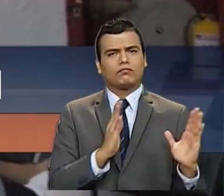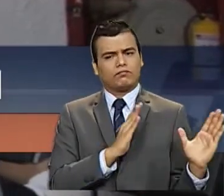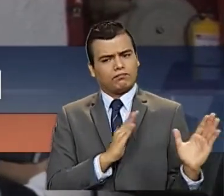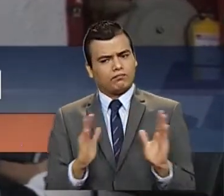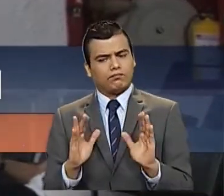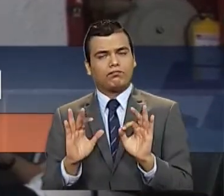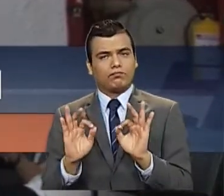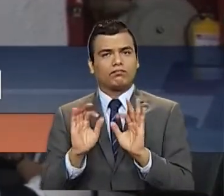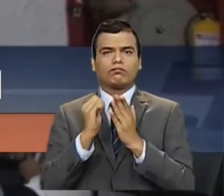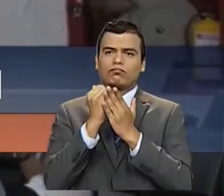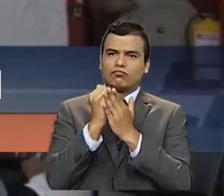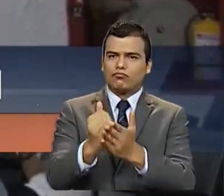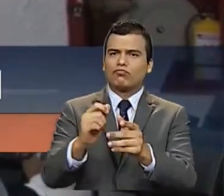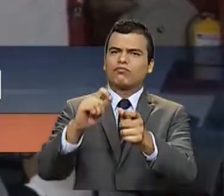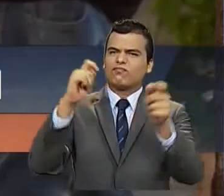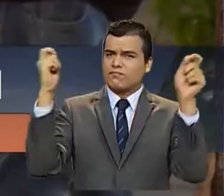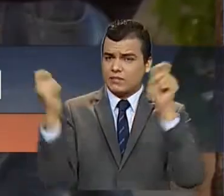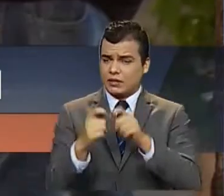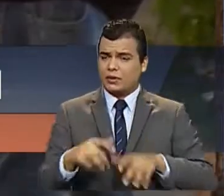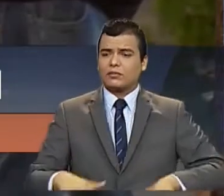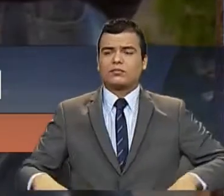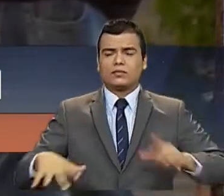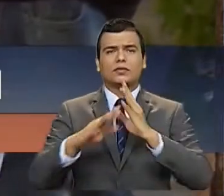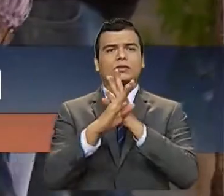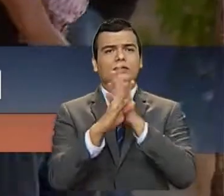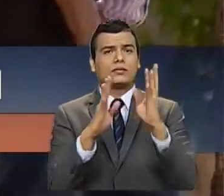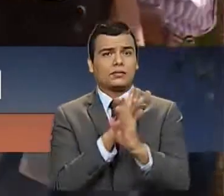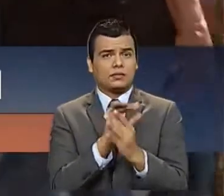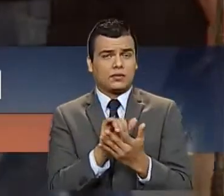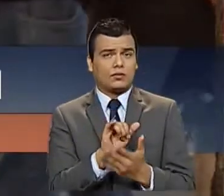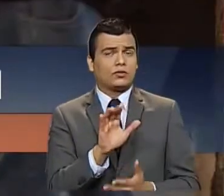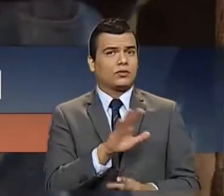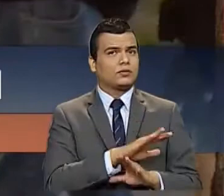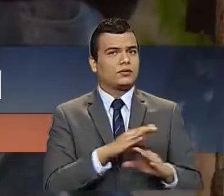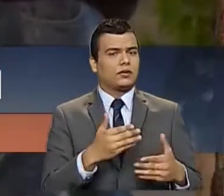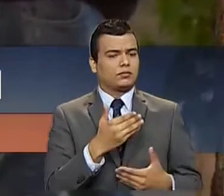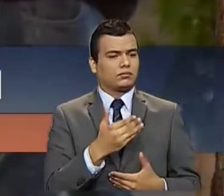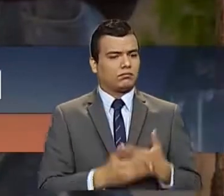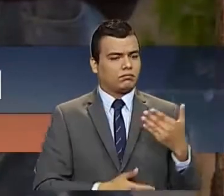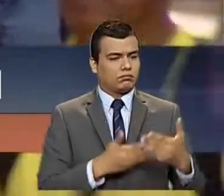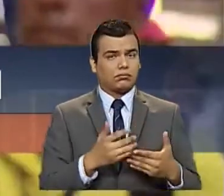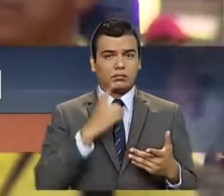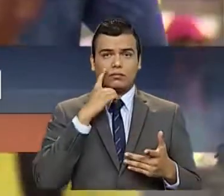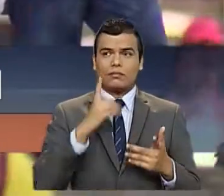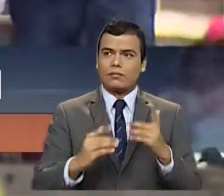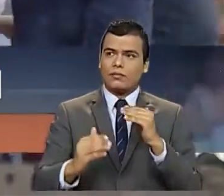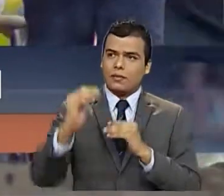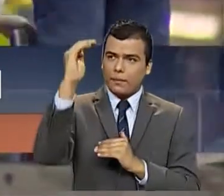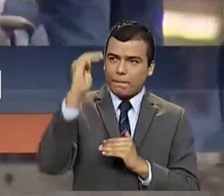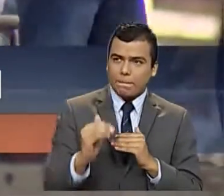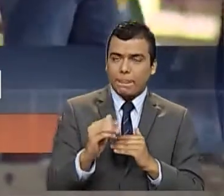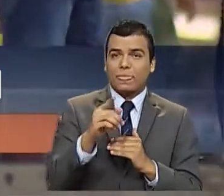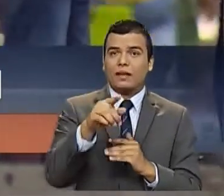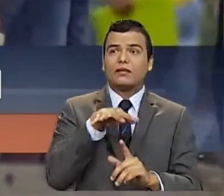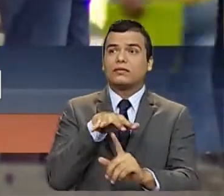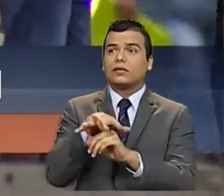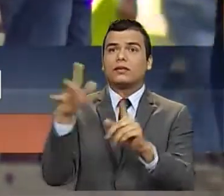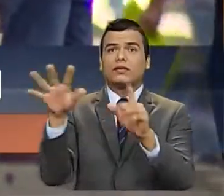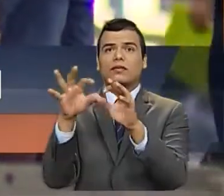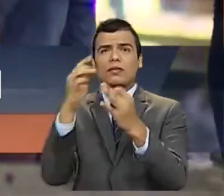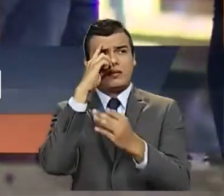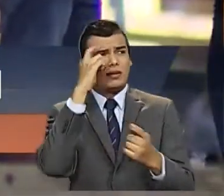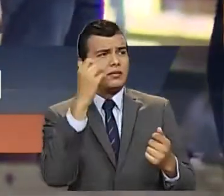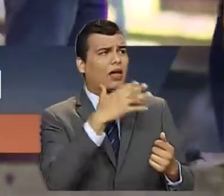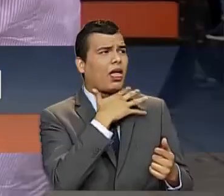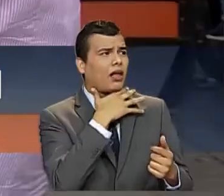generarán cambios en el espacio público de la ciudad, de que esos cambios no vayan en detrimento de las familias que hoy derivan su sustento